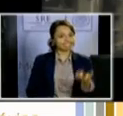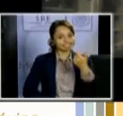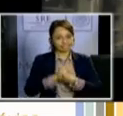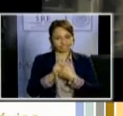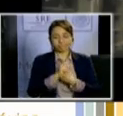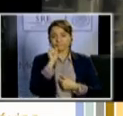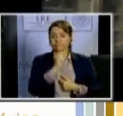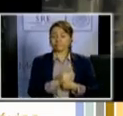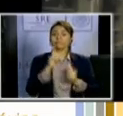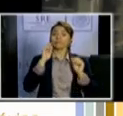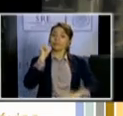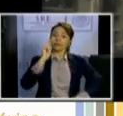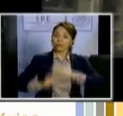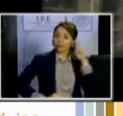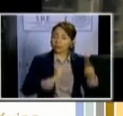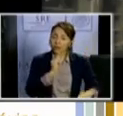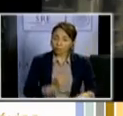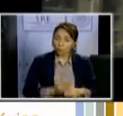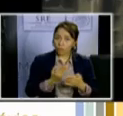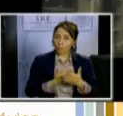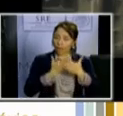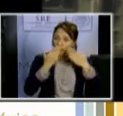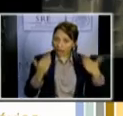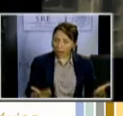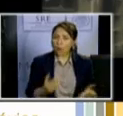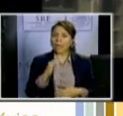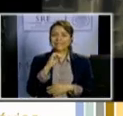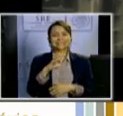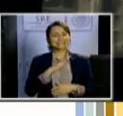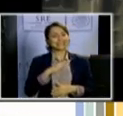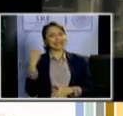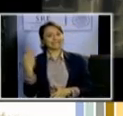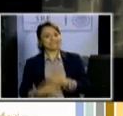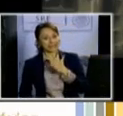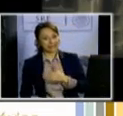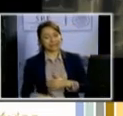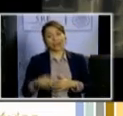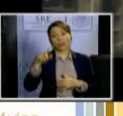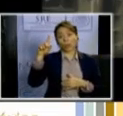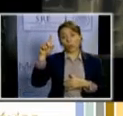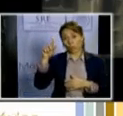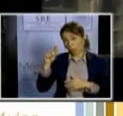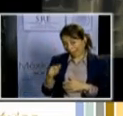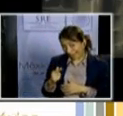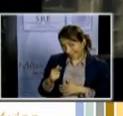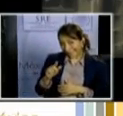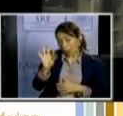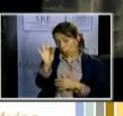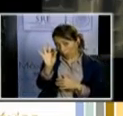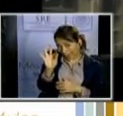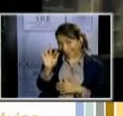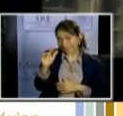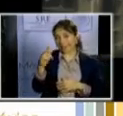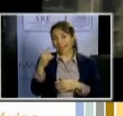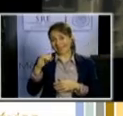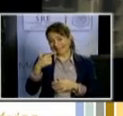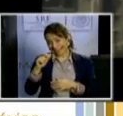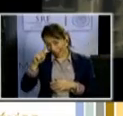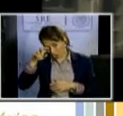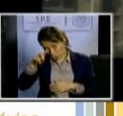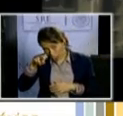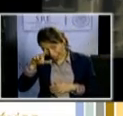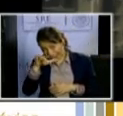global hay una brecha de reducción de emisiones para pasar de 40 gigatoneladas actuales de gases de efecto invernadero a las